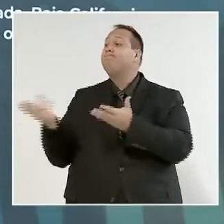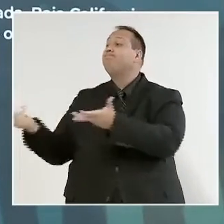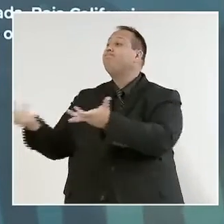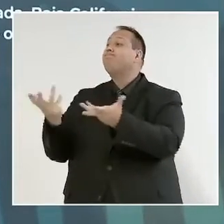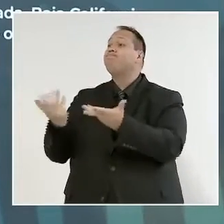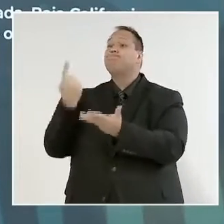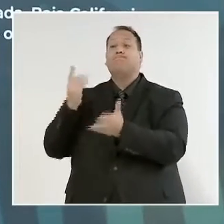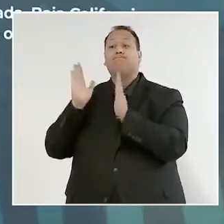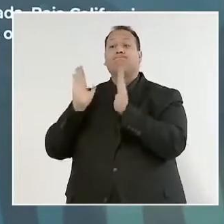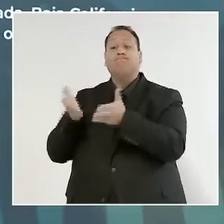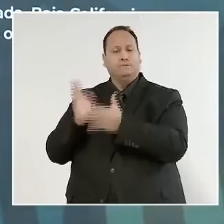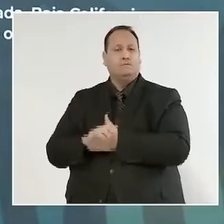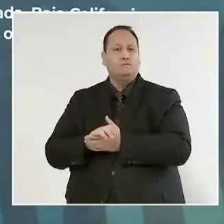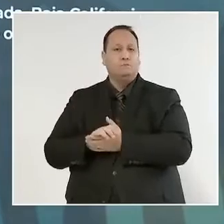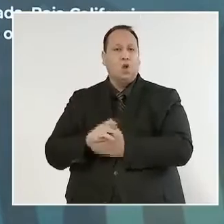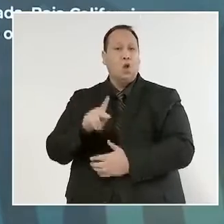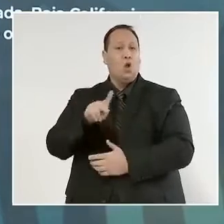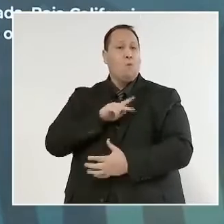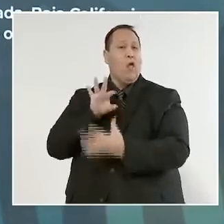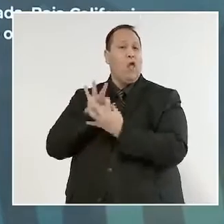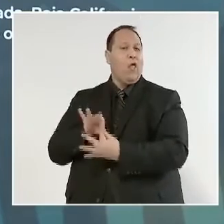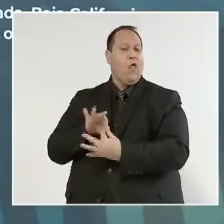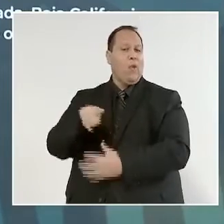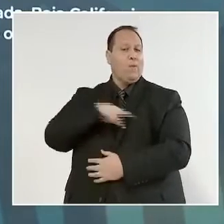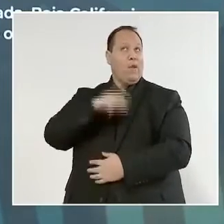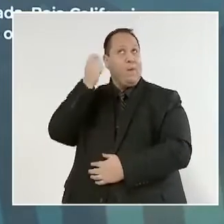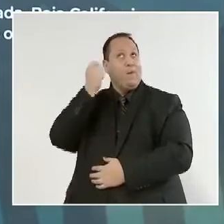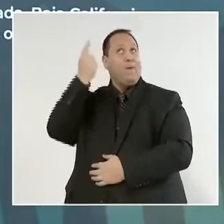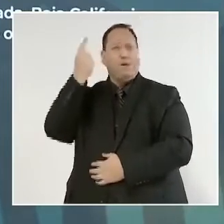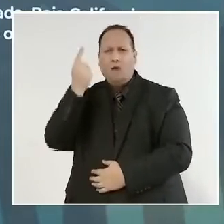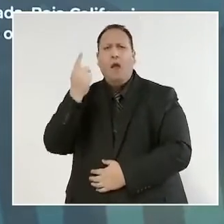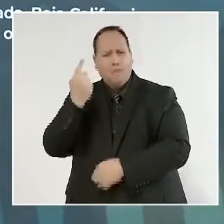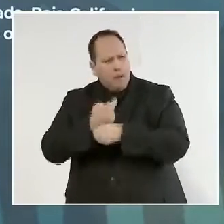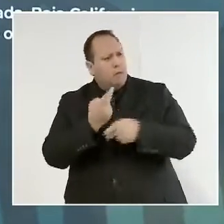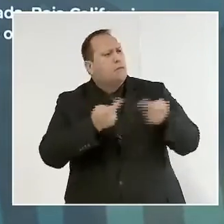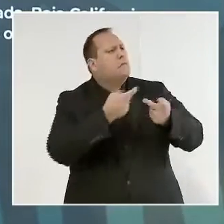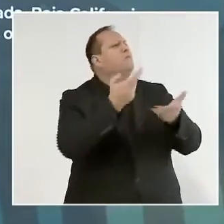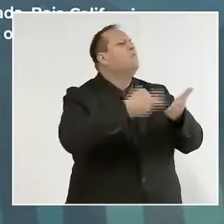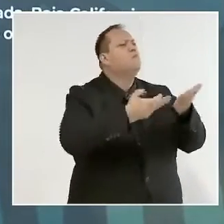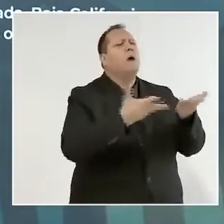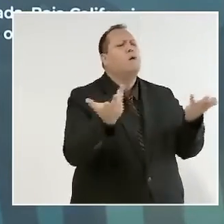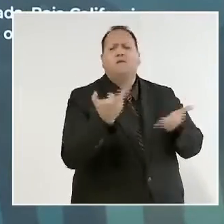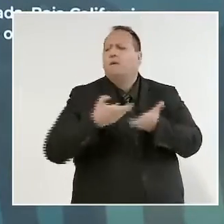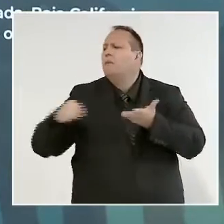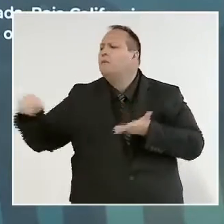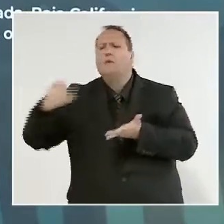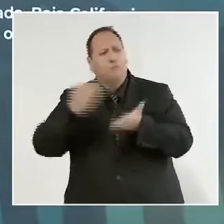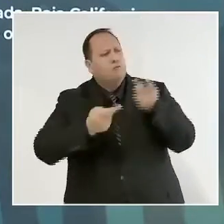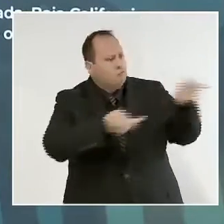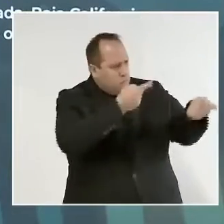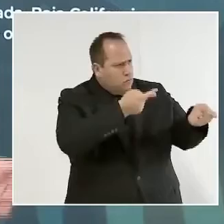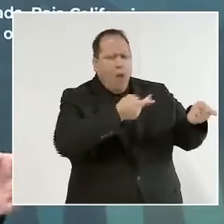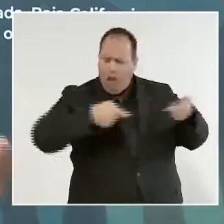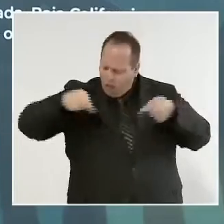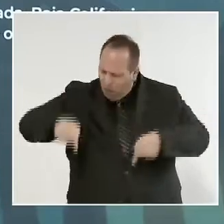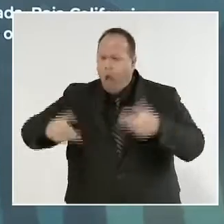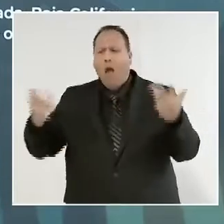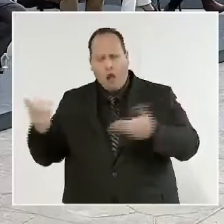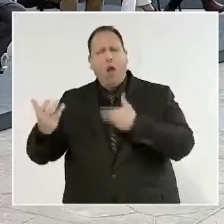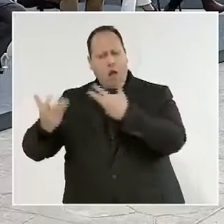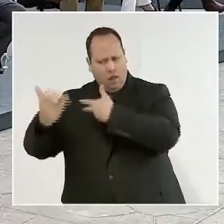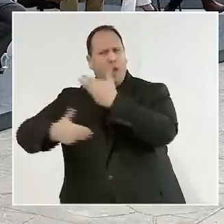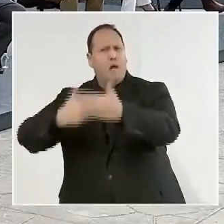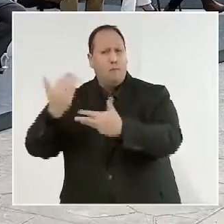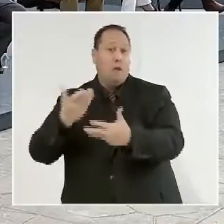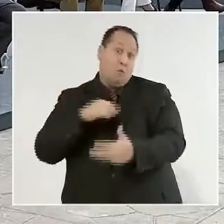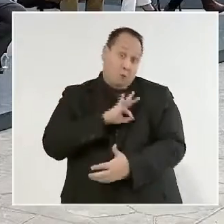que haya sido de motivo propio. Siempre era preguntarle a la gente qué necesitas en tu colonia y lo venimos a hacer en la medida